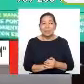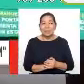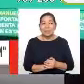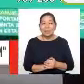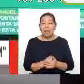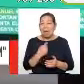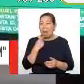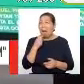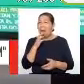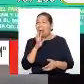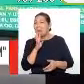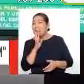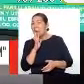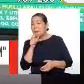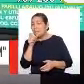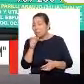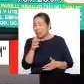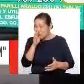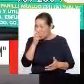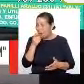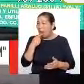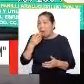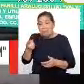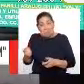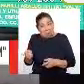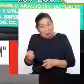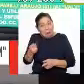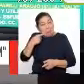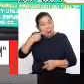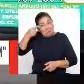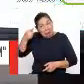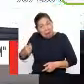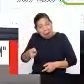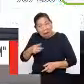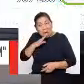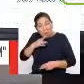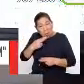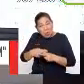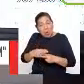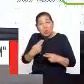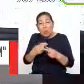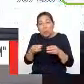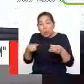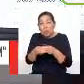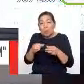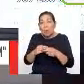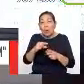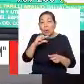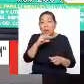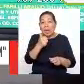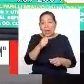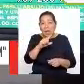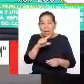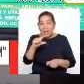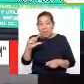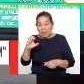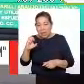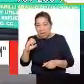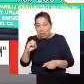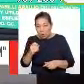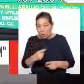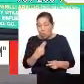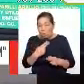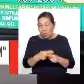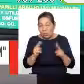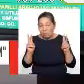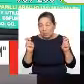de amenazar a los ciudadanos peruanos, estos delincuentes denominados Los Gallegos. ¿Puede retroceder, por favor? Fíjese usted